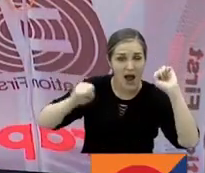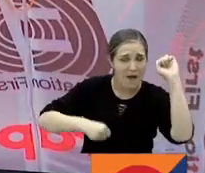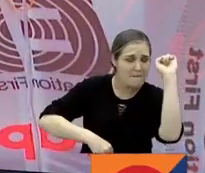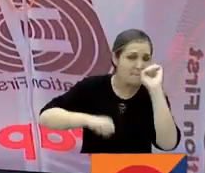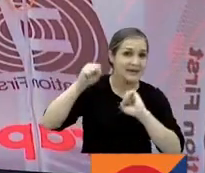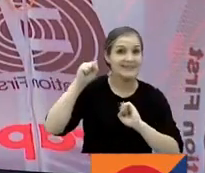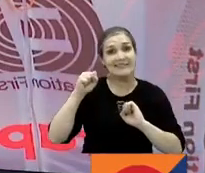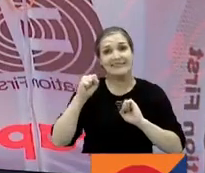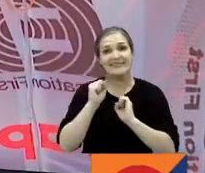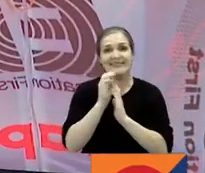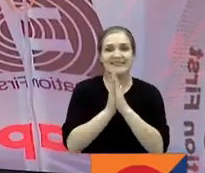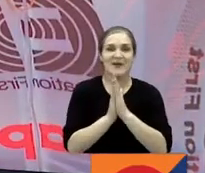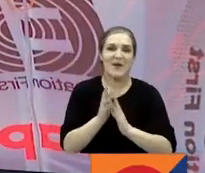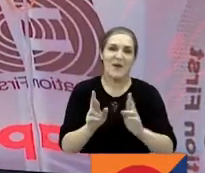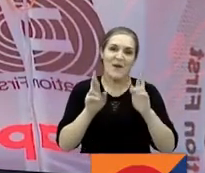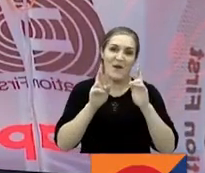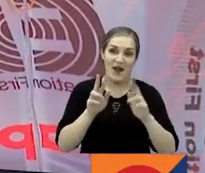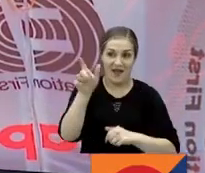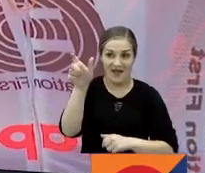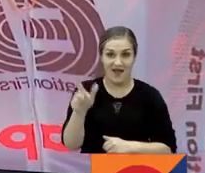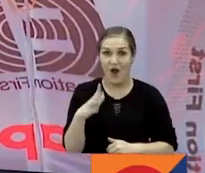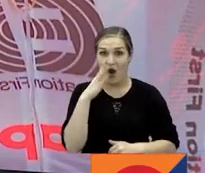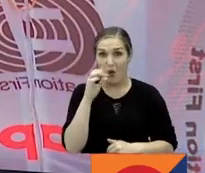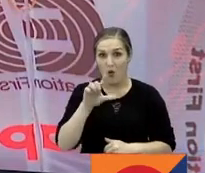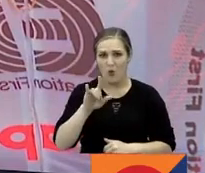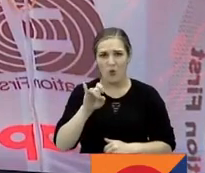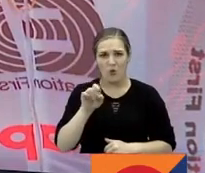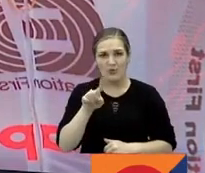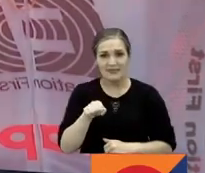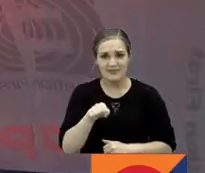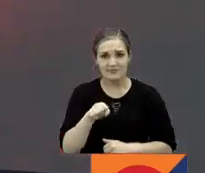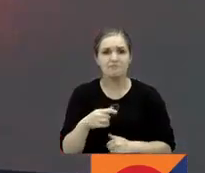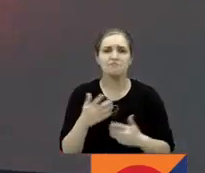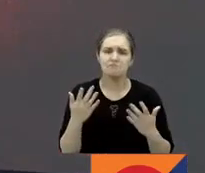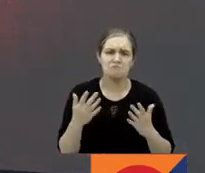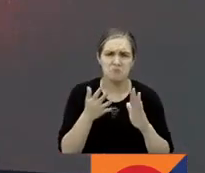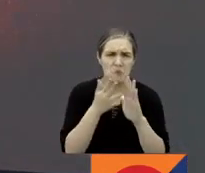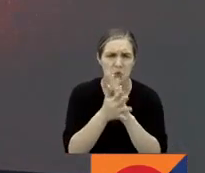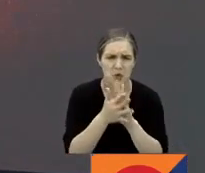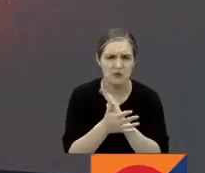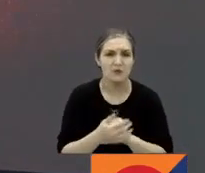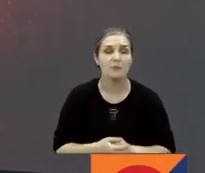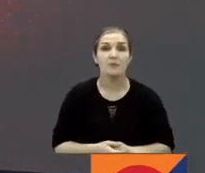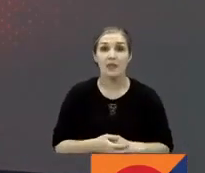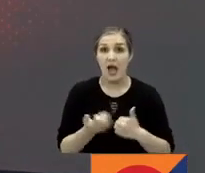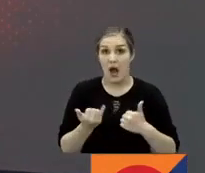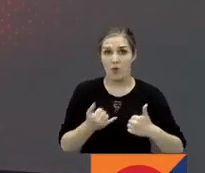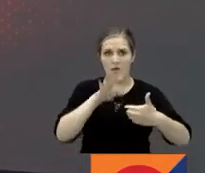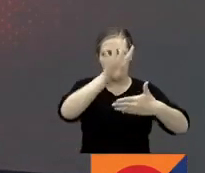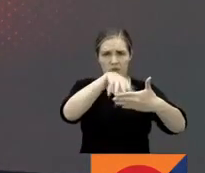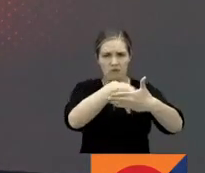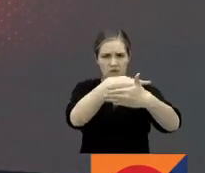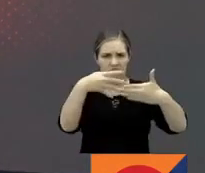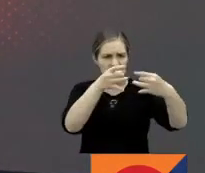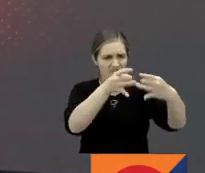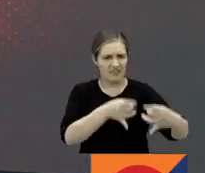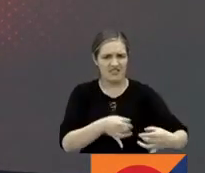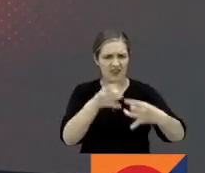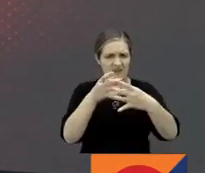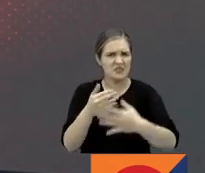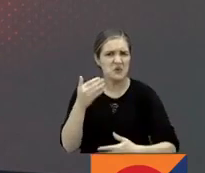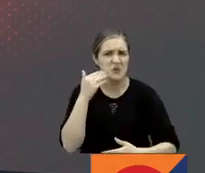que tenemos con Luis Javier Mosquera. Por eso vamos a repasar rápidamente lo que tenemos en cuanto a calendario, en cuanto al fixture que tenemos.